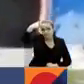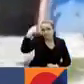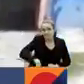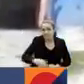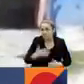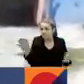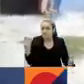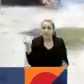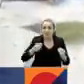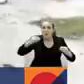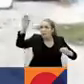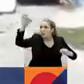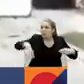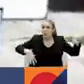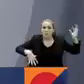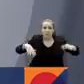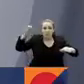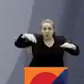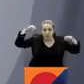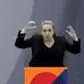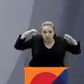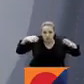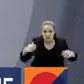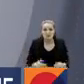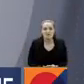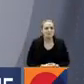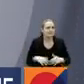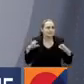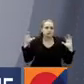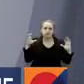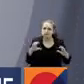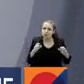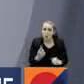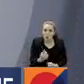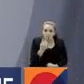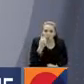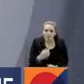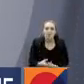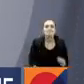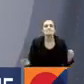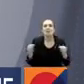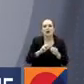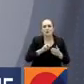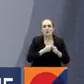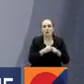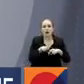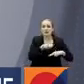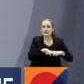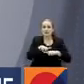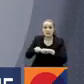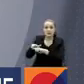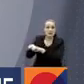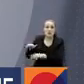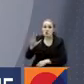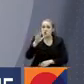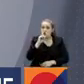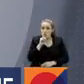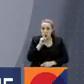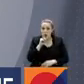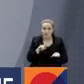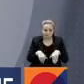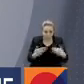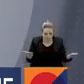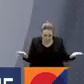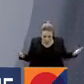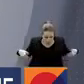botas y a pies descalzos. Pero las lluvias no es el único mal que los aqueja. Sin sillas y con techos rotos, los pequeños reciben